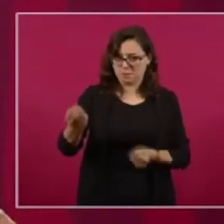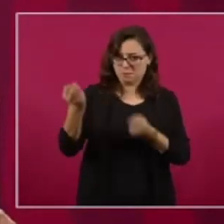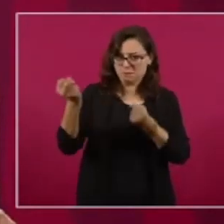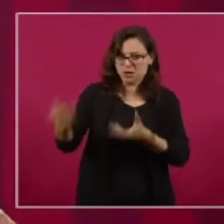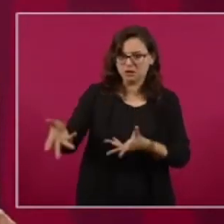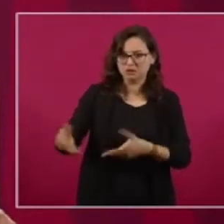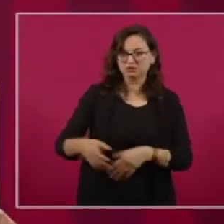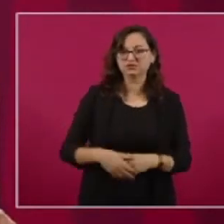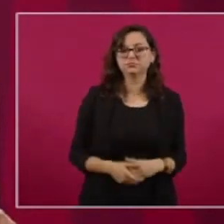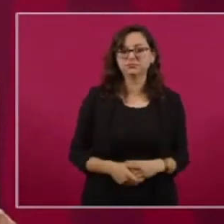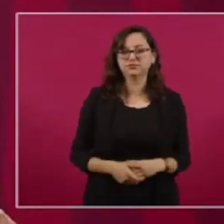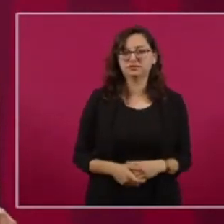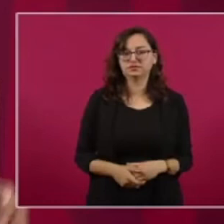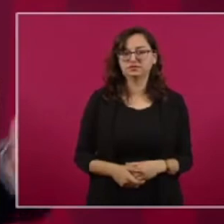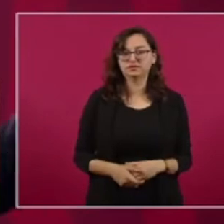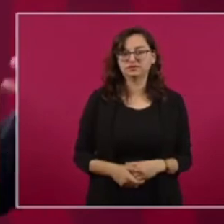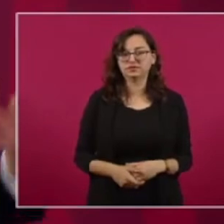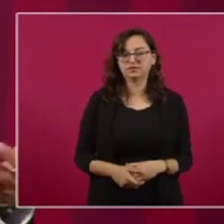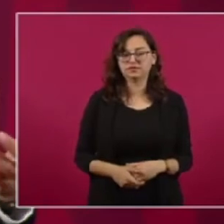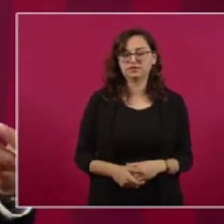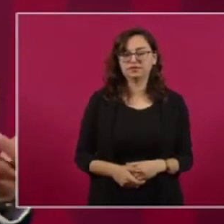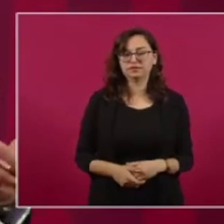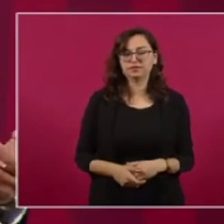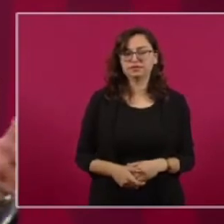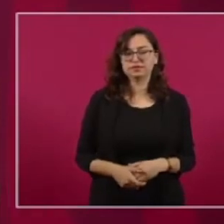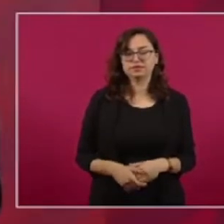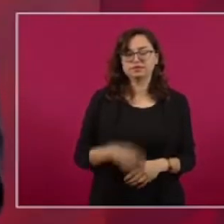bienes para que